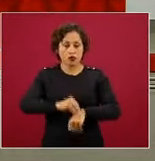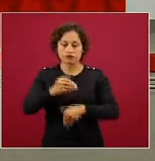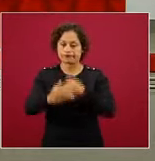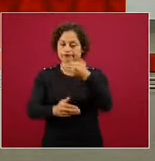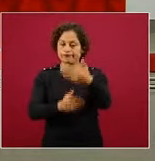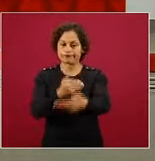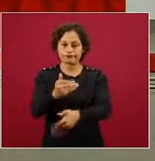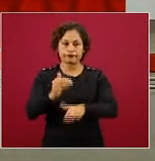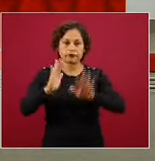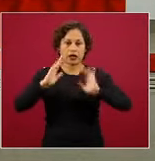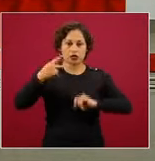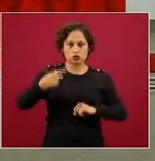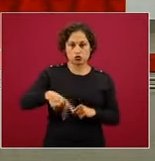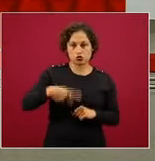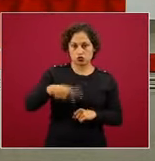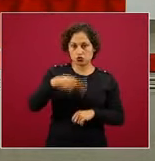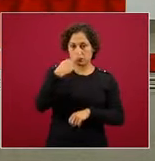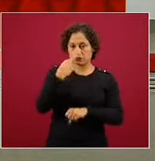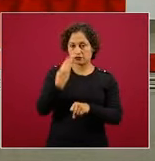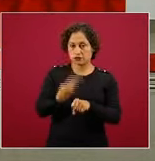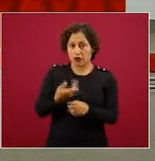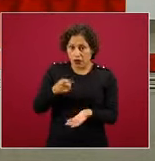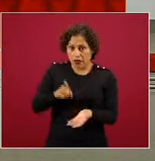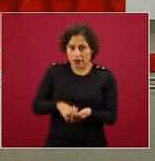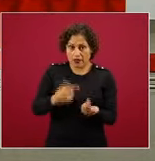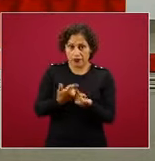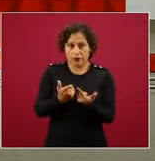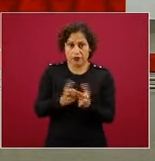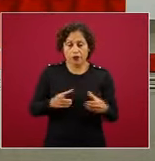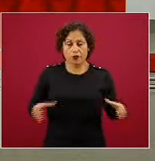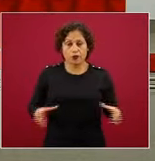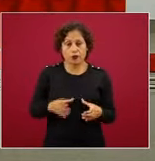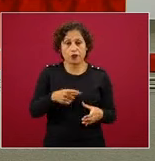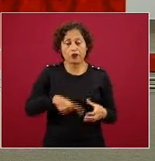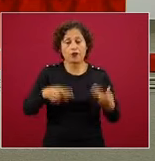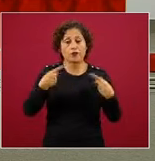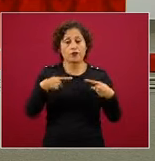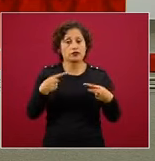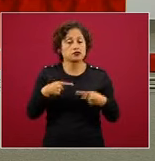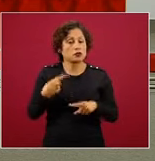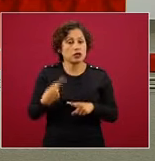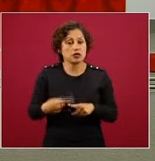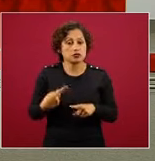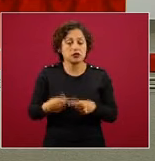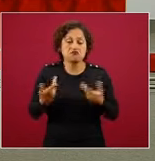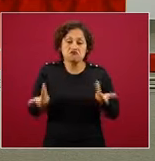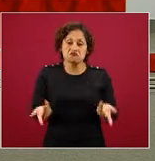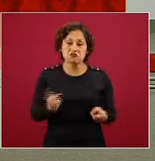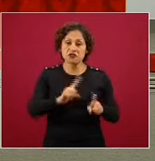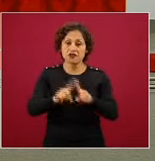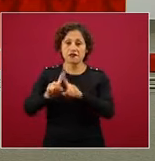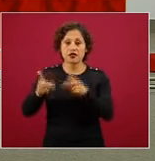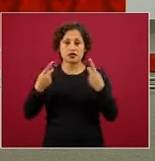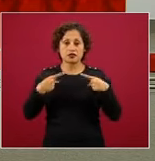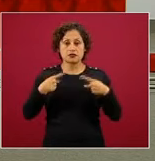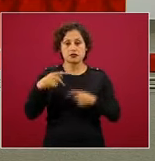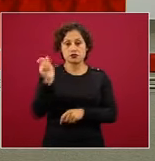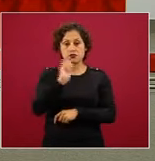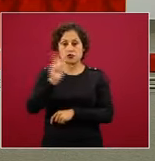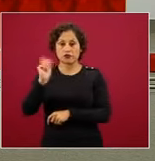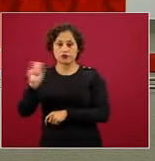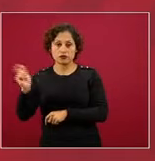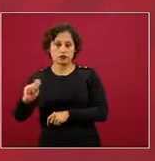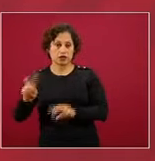está conformado lógicamente por personal especializado en el tema de vacunación.